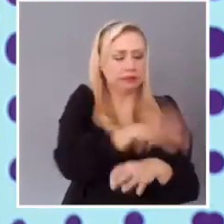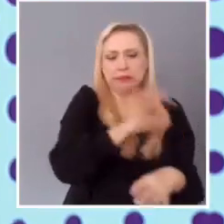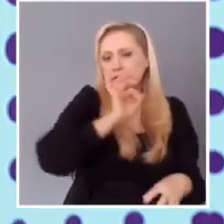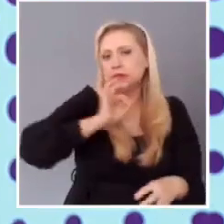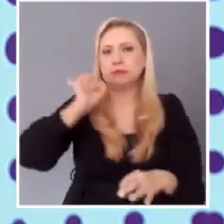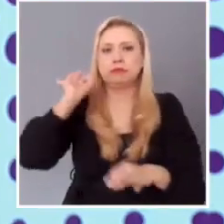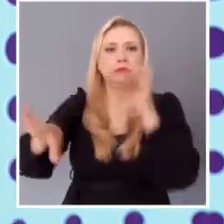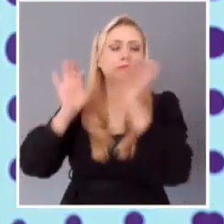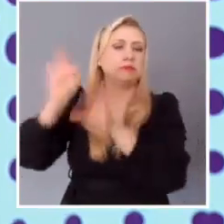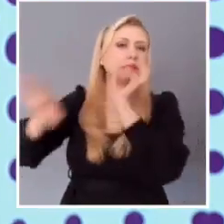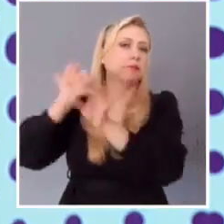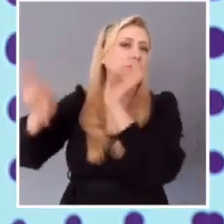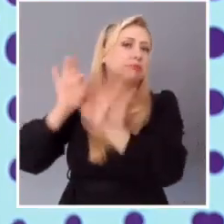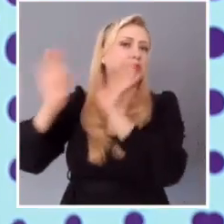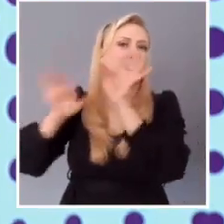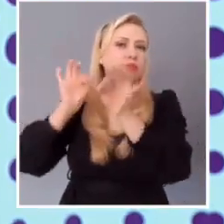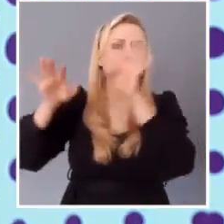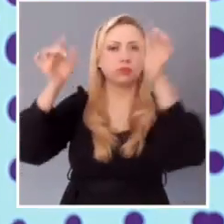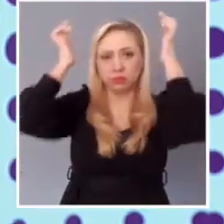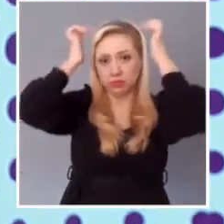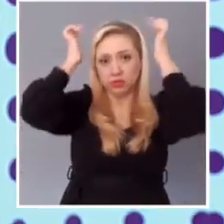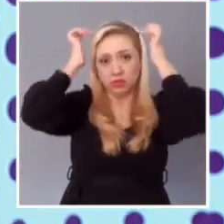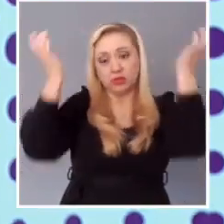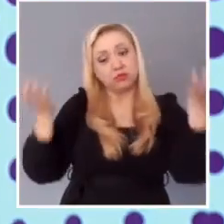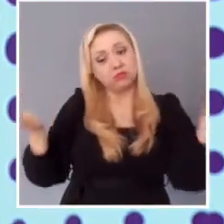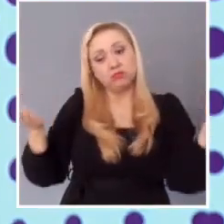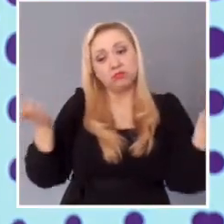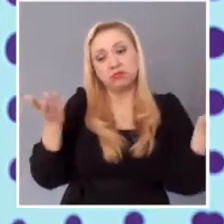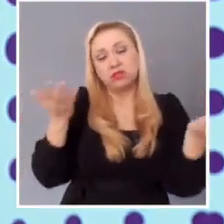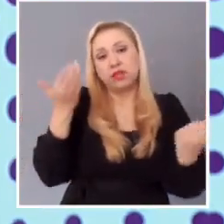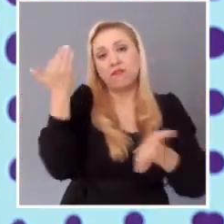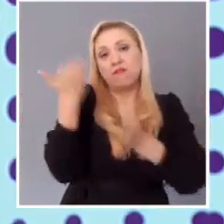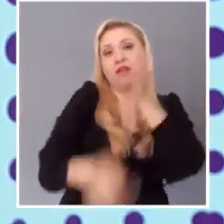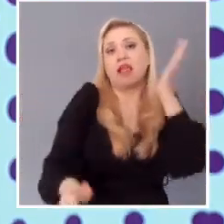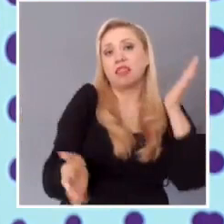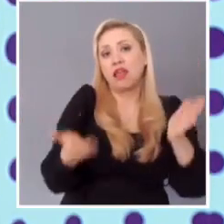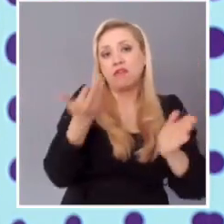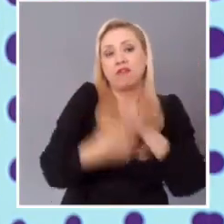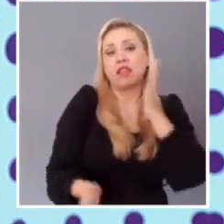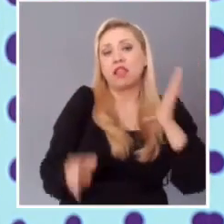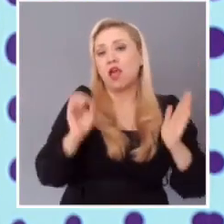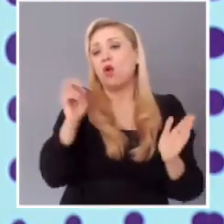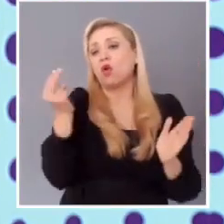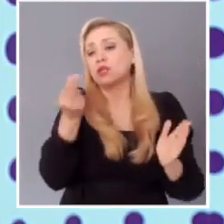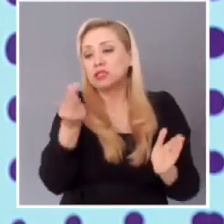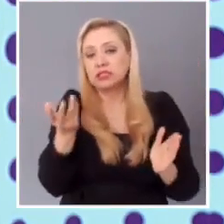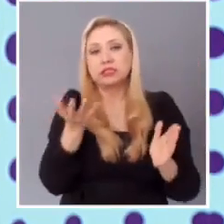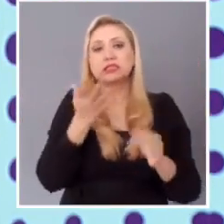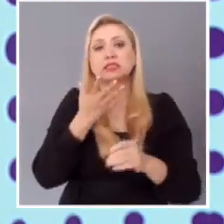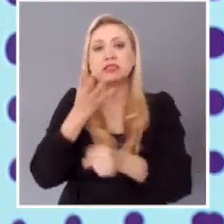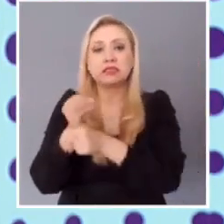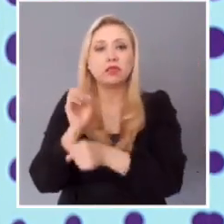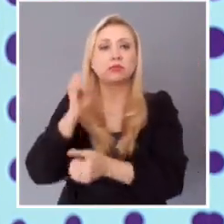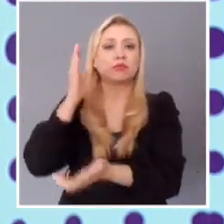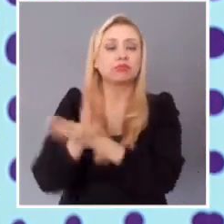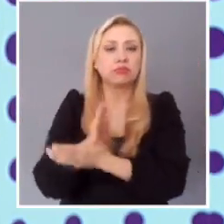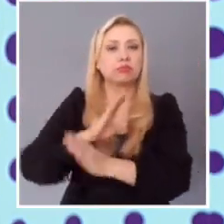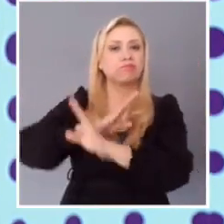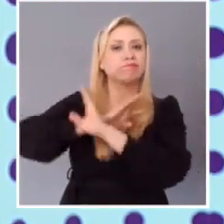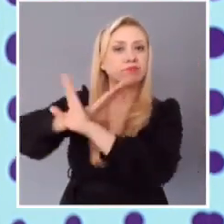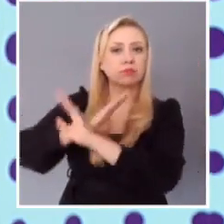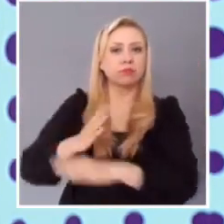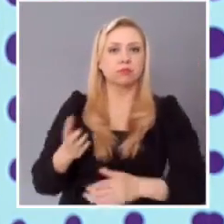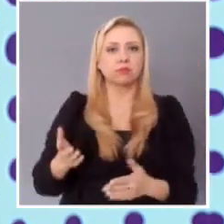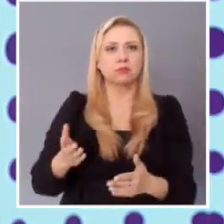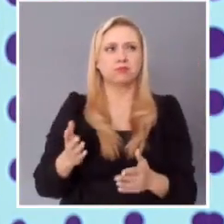hay comorbilidades, es decir, que a veces no solamente hay un diagnóstico, sino que hay muchos, y abonando a lo que decía también Lisa hace un momento,